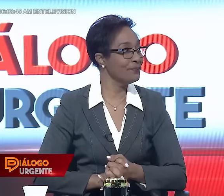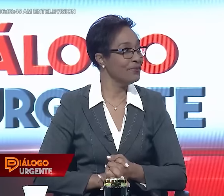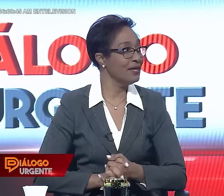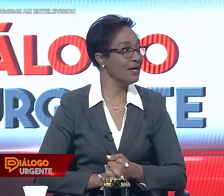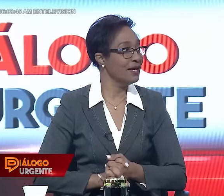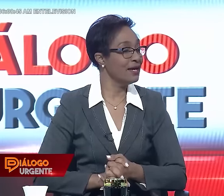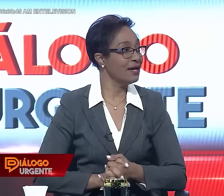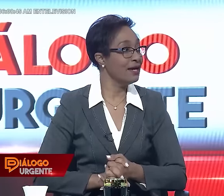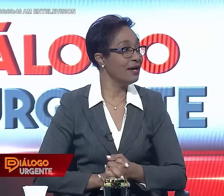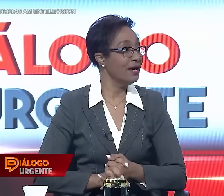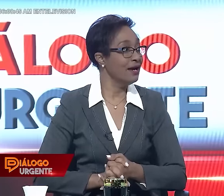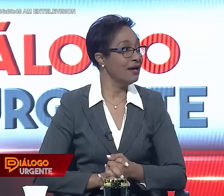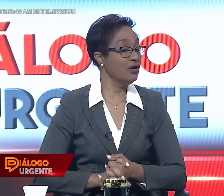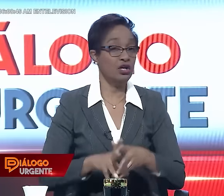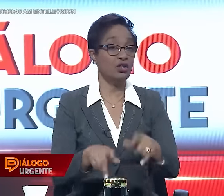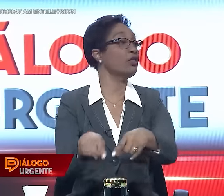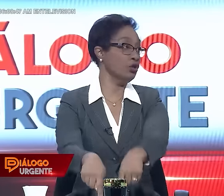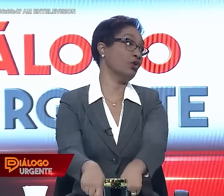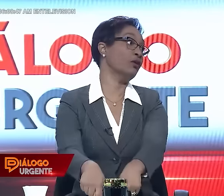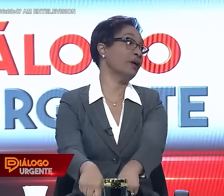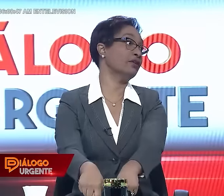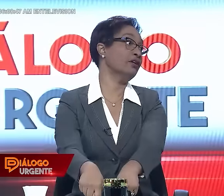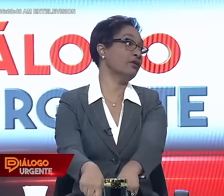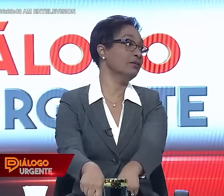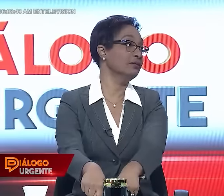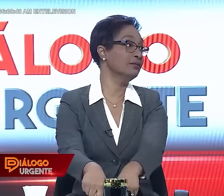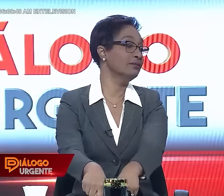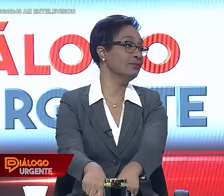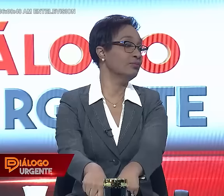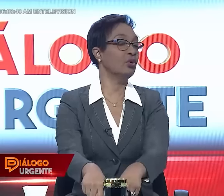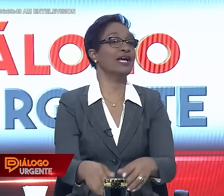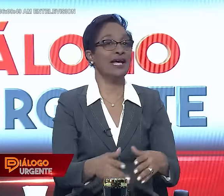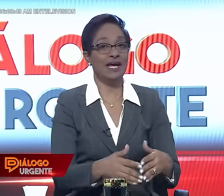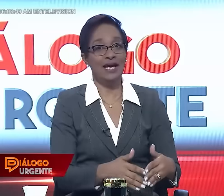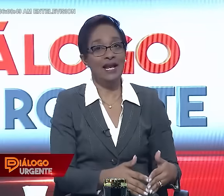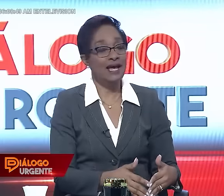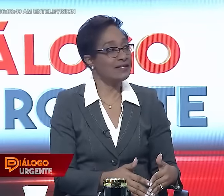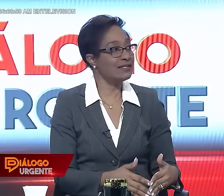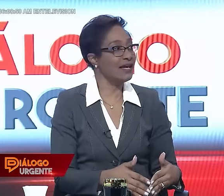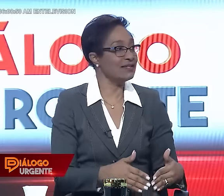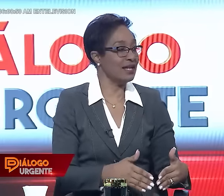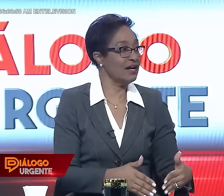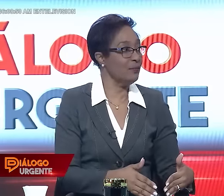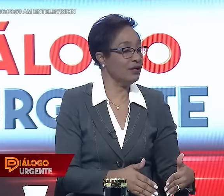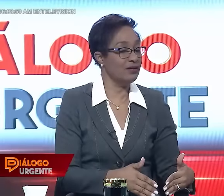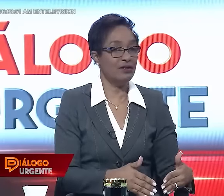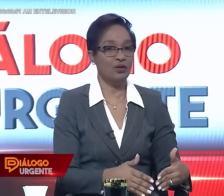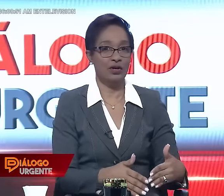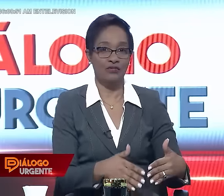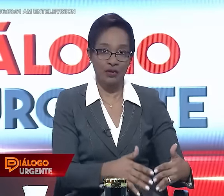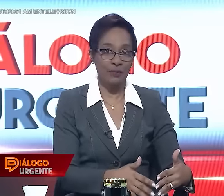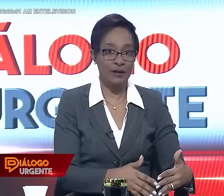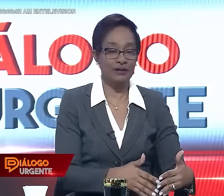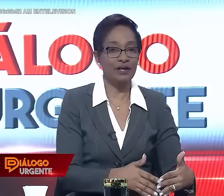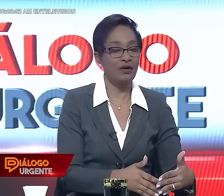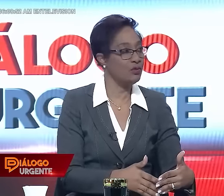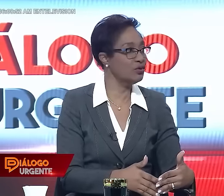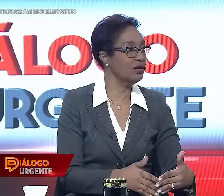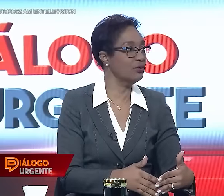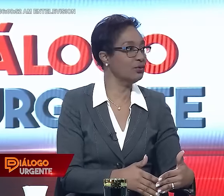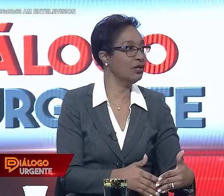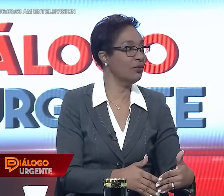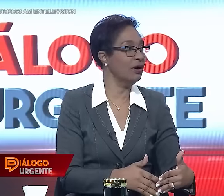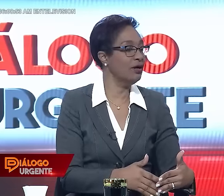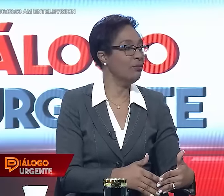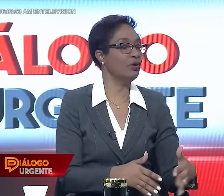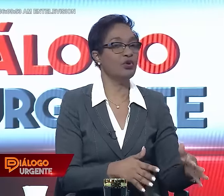poderoso políticamente. ¿Y de dentro del partido? Sí. Porque él está en el partido y forma parte de la comisión